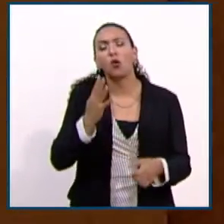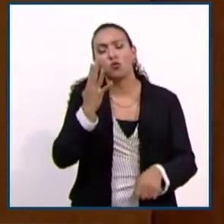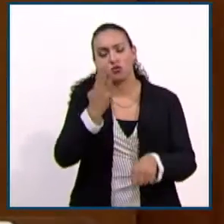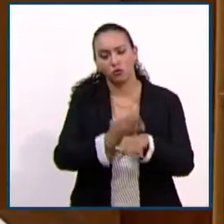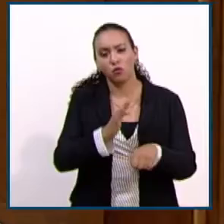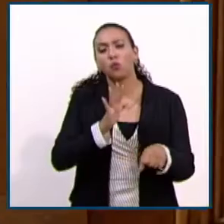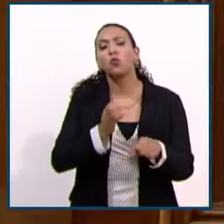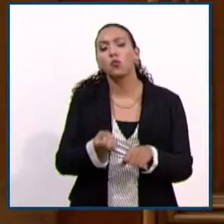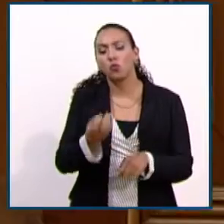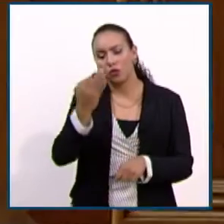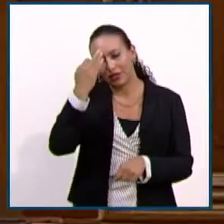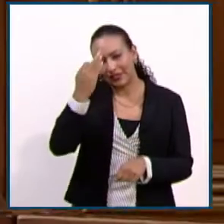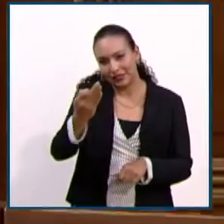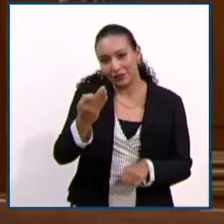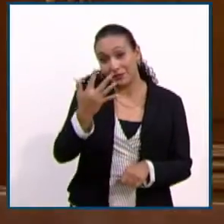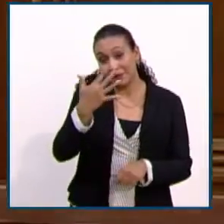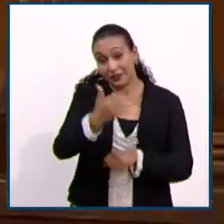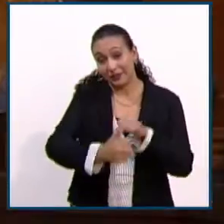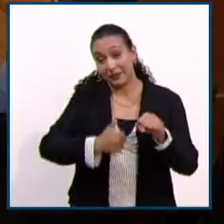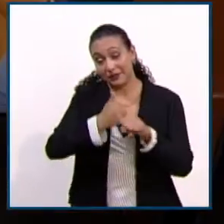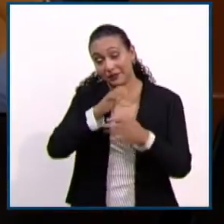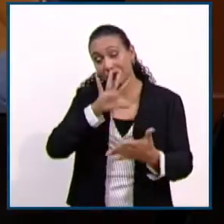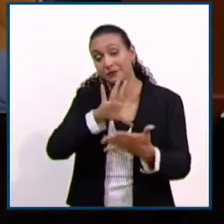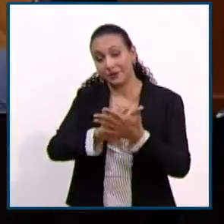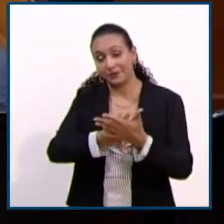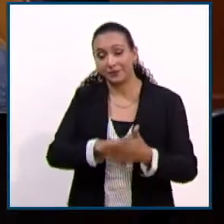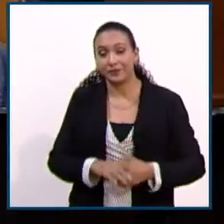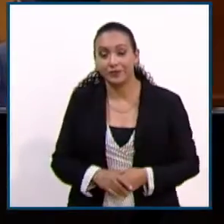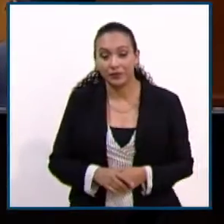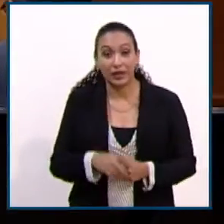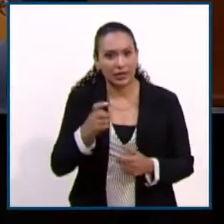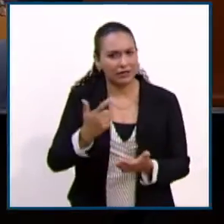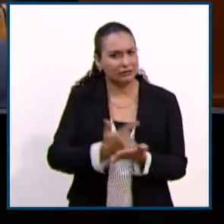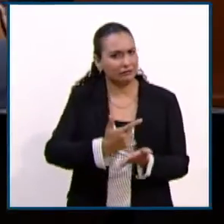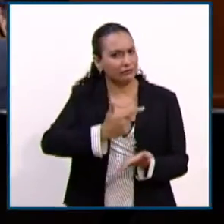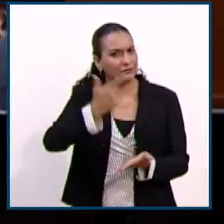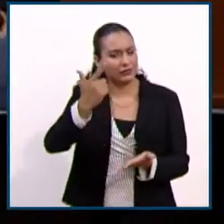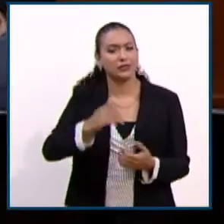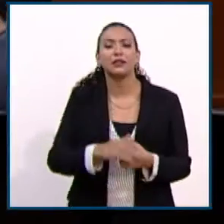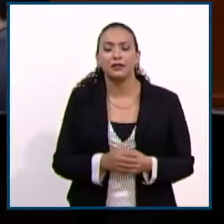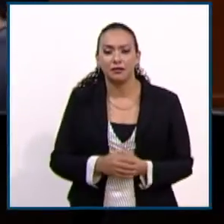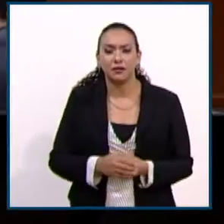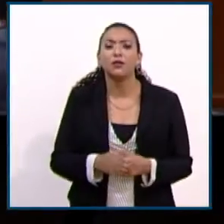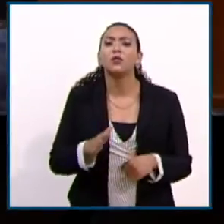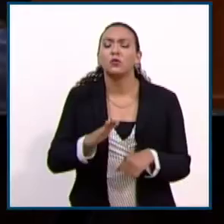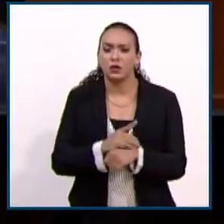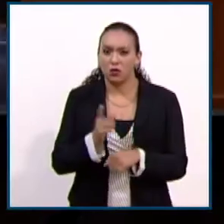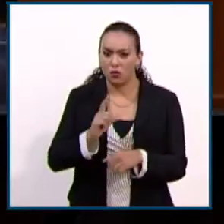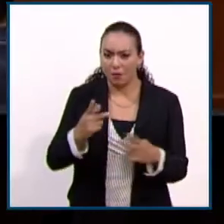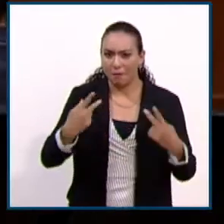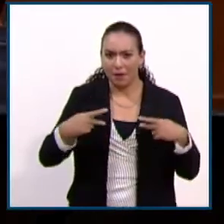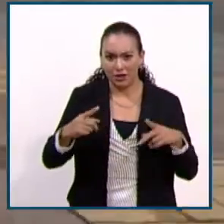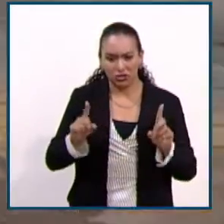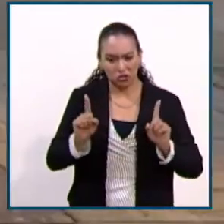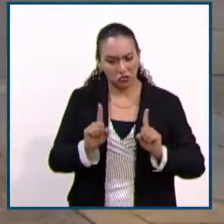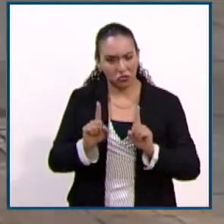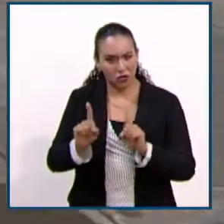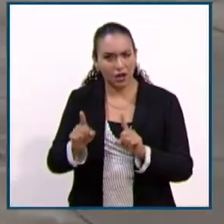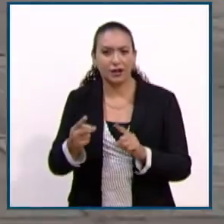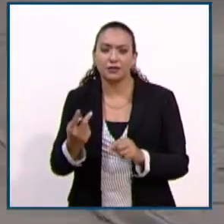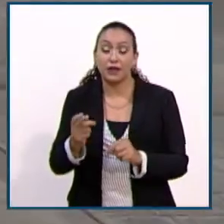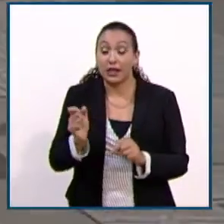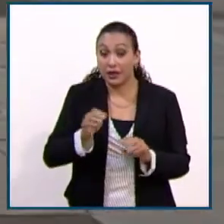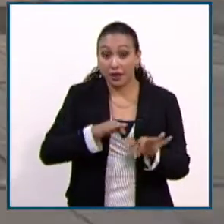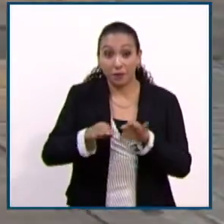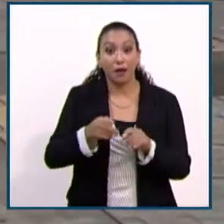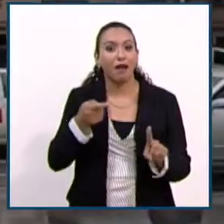el legislador pretendió disuadir una conducta destacadamente grave para la sociedad, cuando los sujetos activos se dedican casi de manera